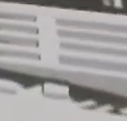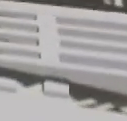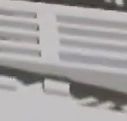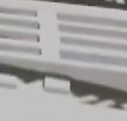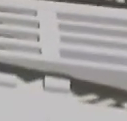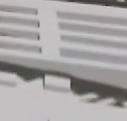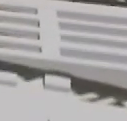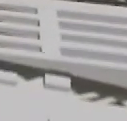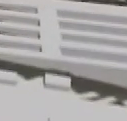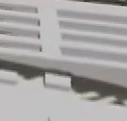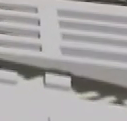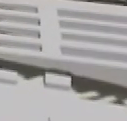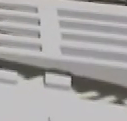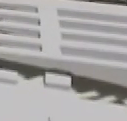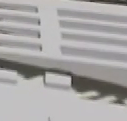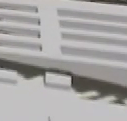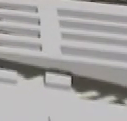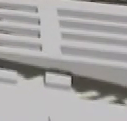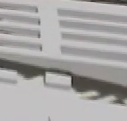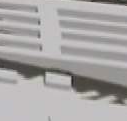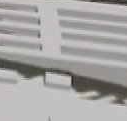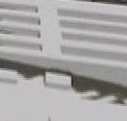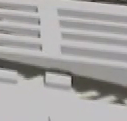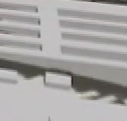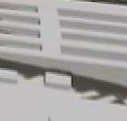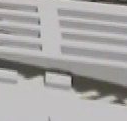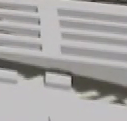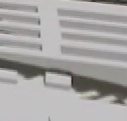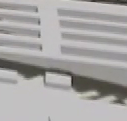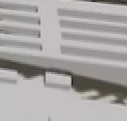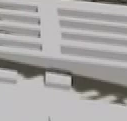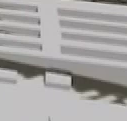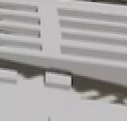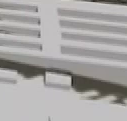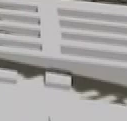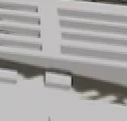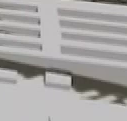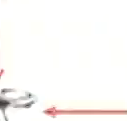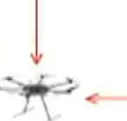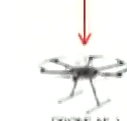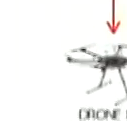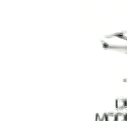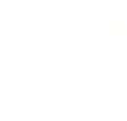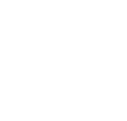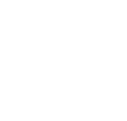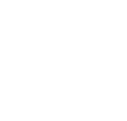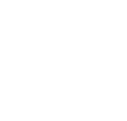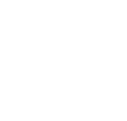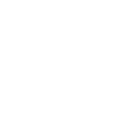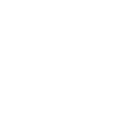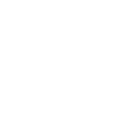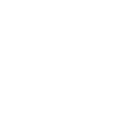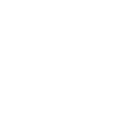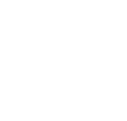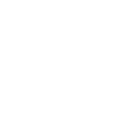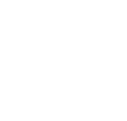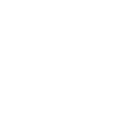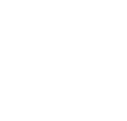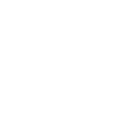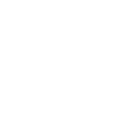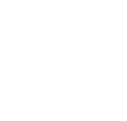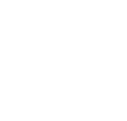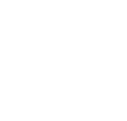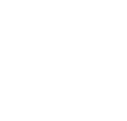a esquina Viento. Desde allí se despegó el dron, específicamente desde un vehículo marca Chevrolet modelo Orlando